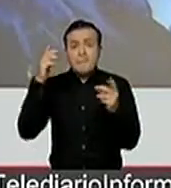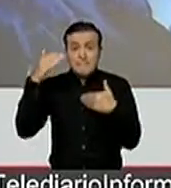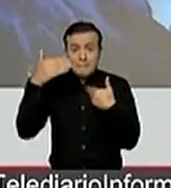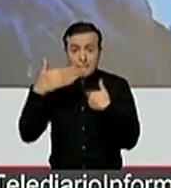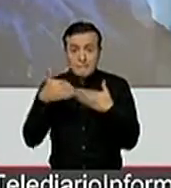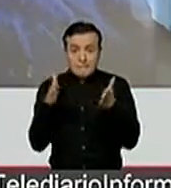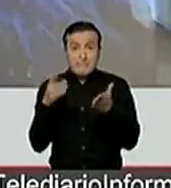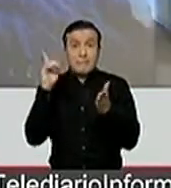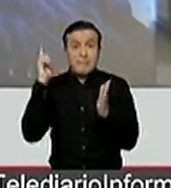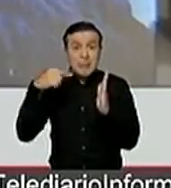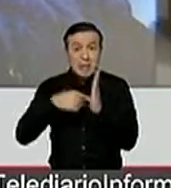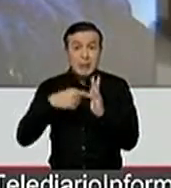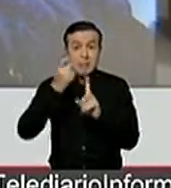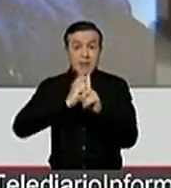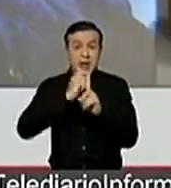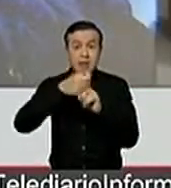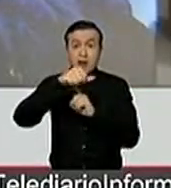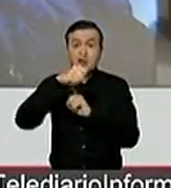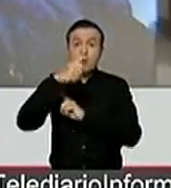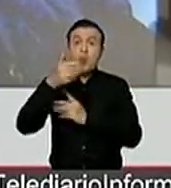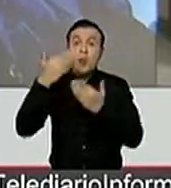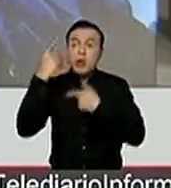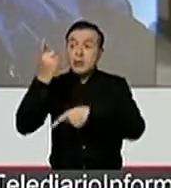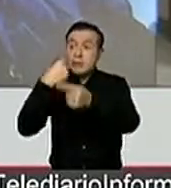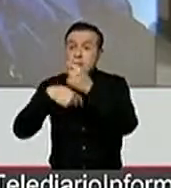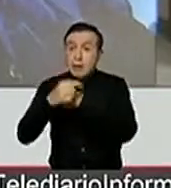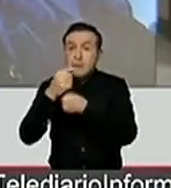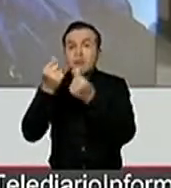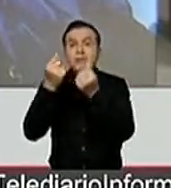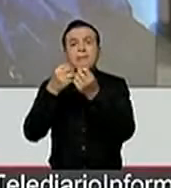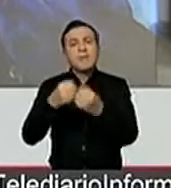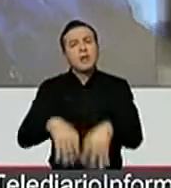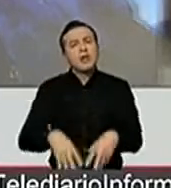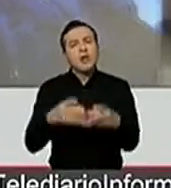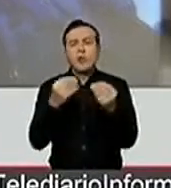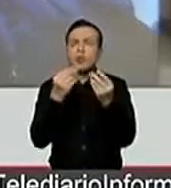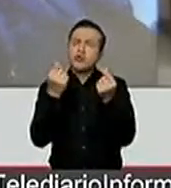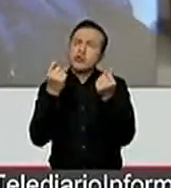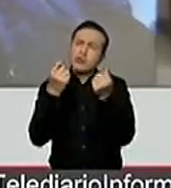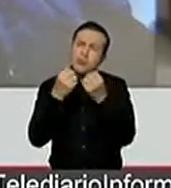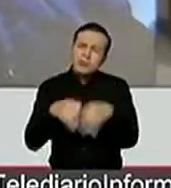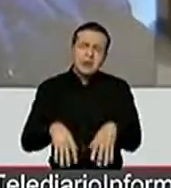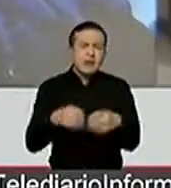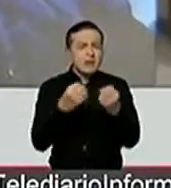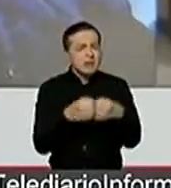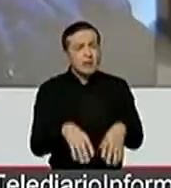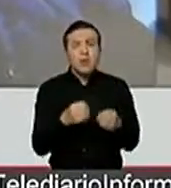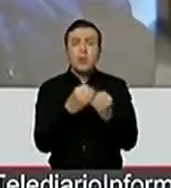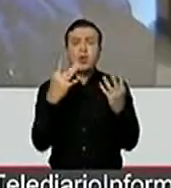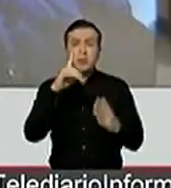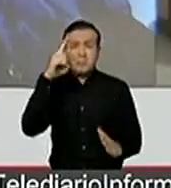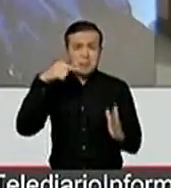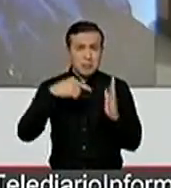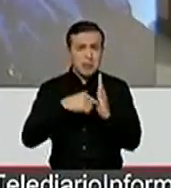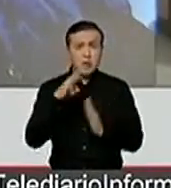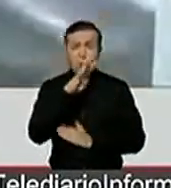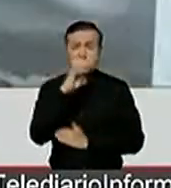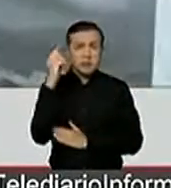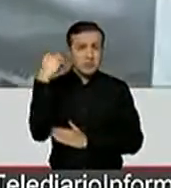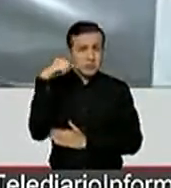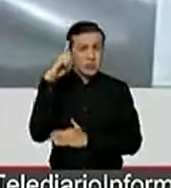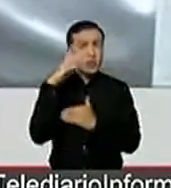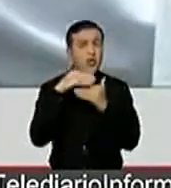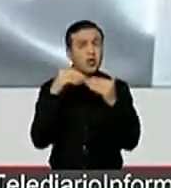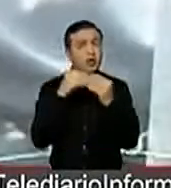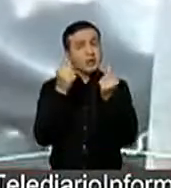puerto de Guayaquil. O sea, realmente la pérdida es cuantiosa. Es decir, estamos hablando de 1.400 millones de dólares.